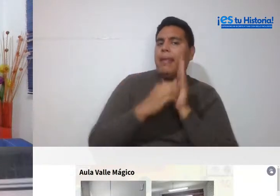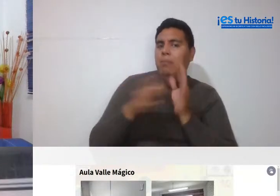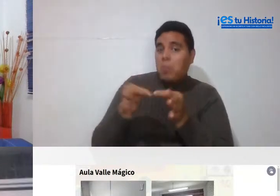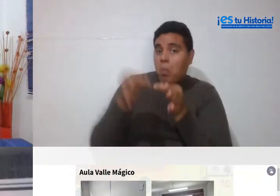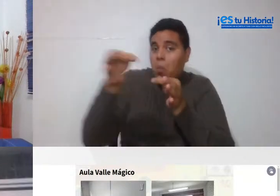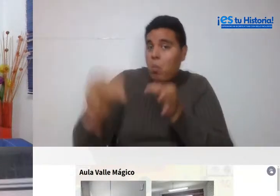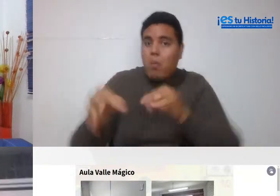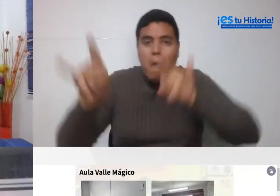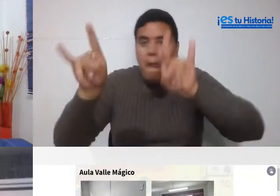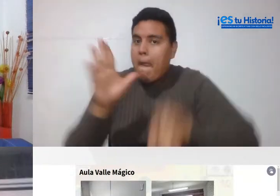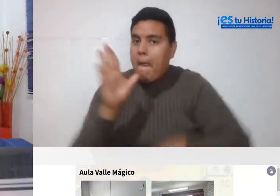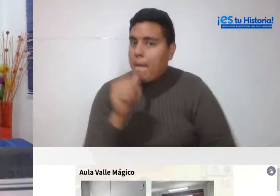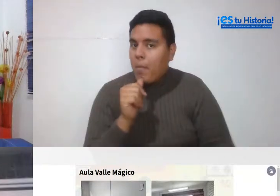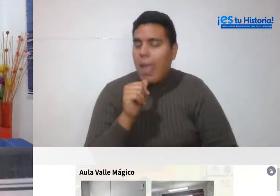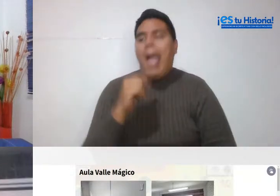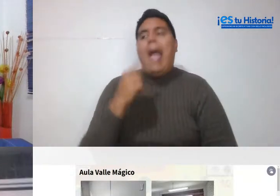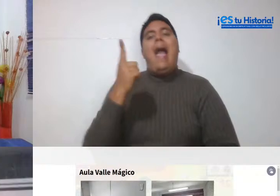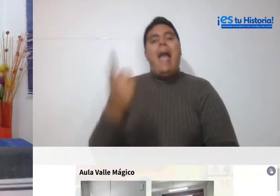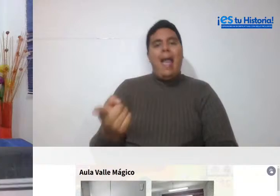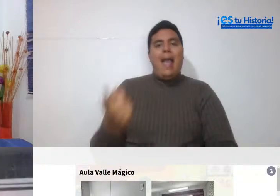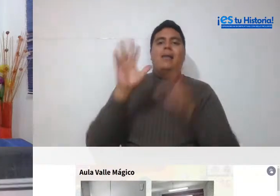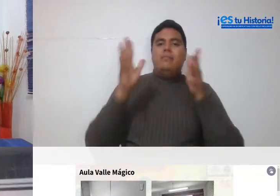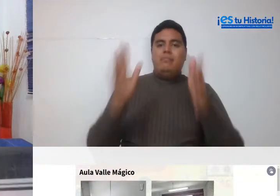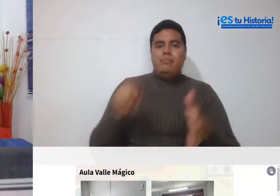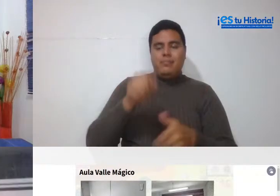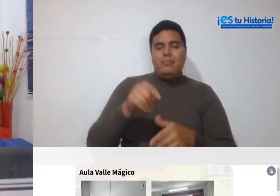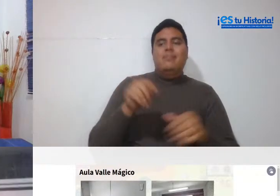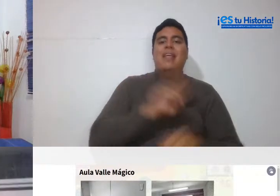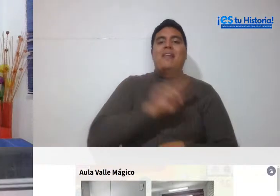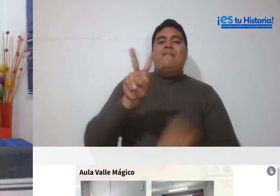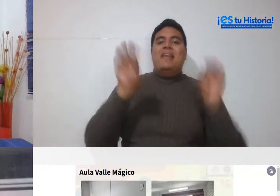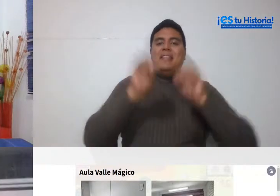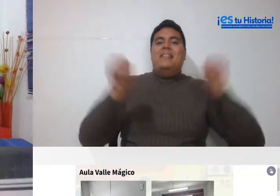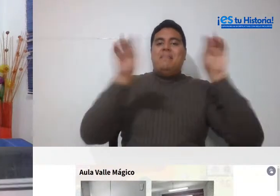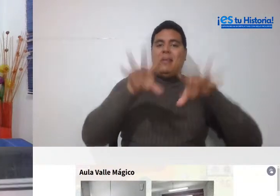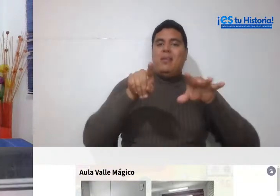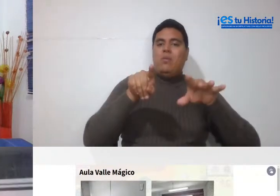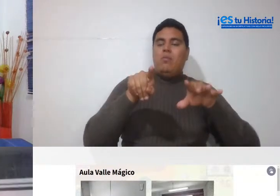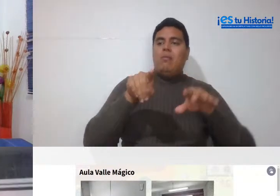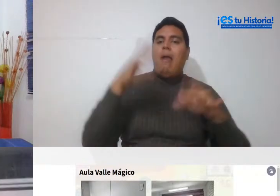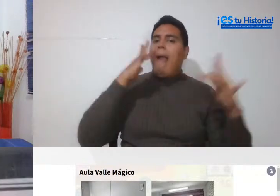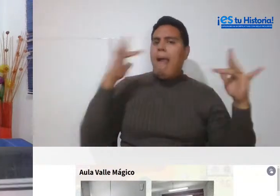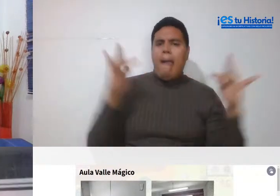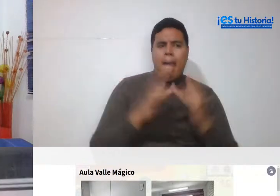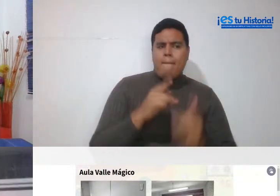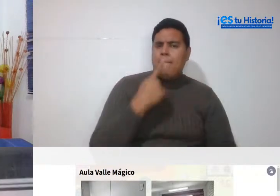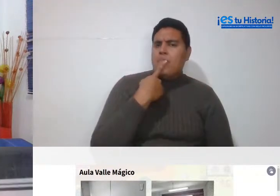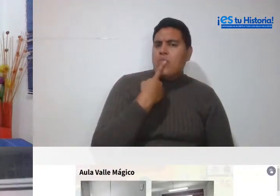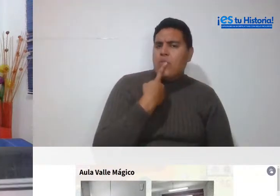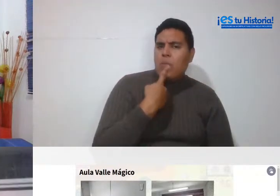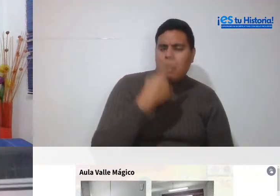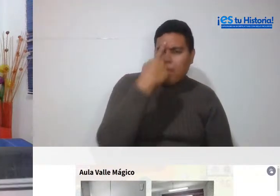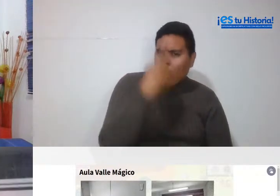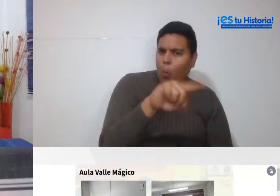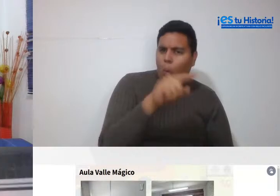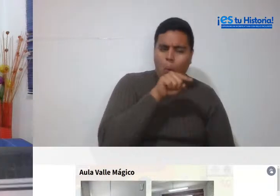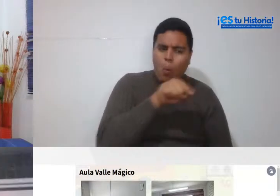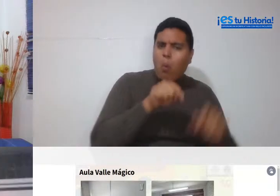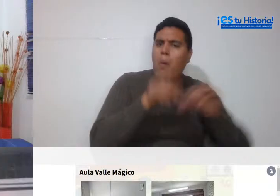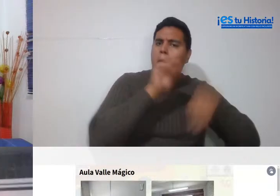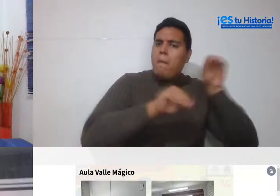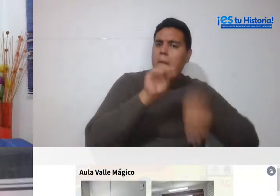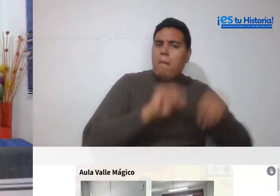mire lo que se viene trabajando desde Valle Mágico, desde ese proceso, desde ese proyecto, desde esa herramienta tan importante, y ahora con ustedes que ya